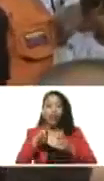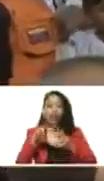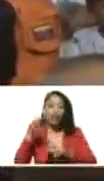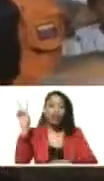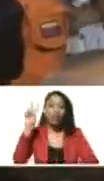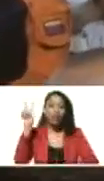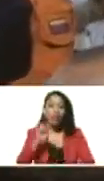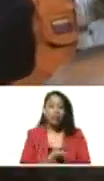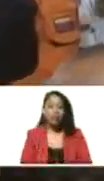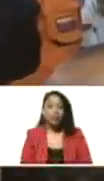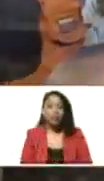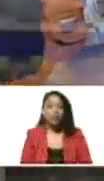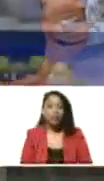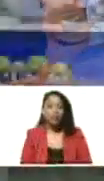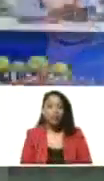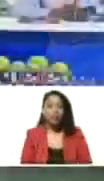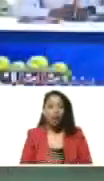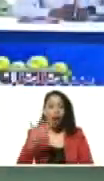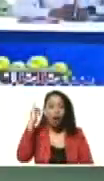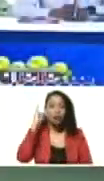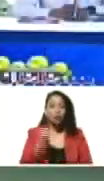Venezuela está